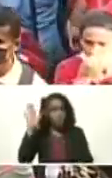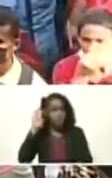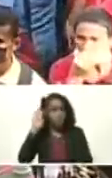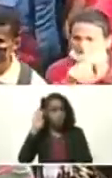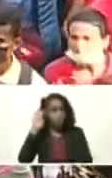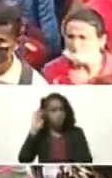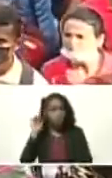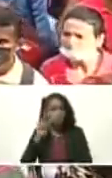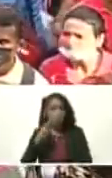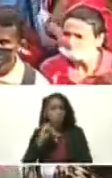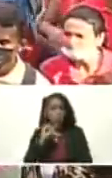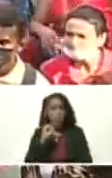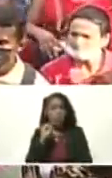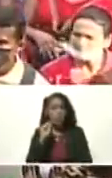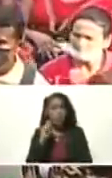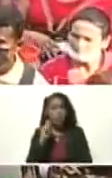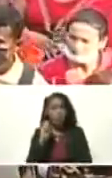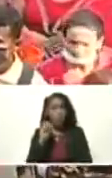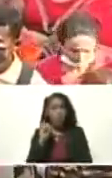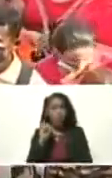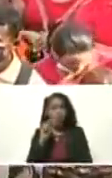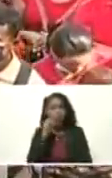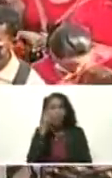Winston Churio,